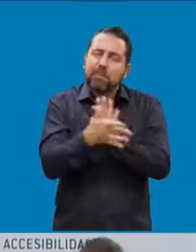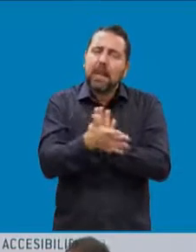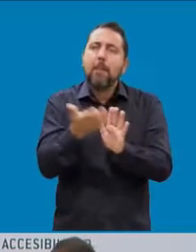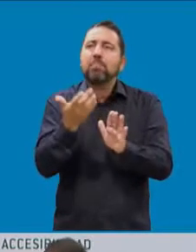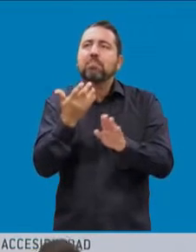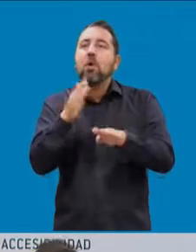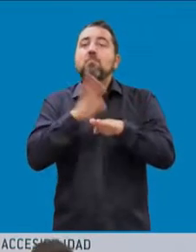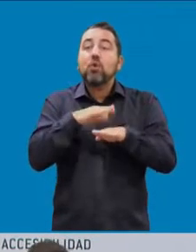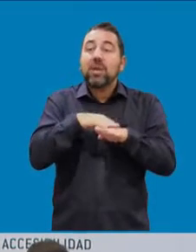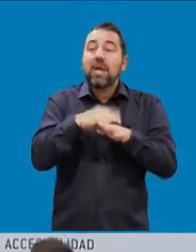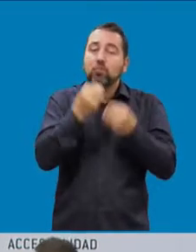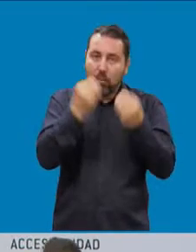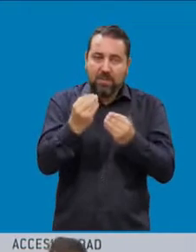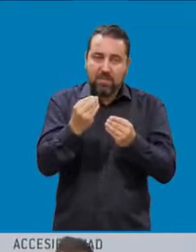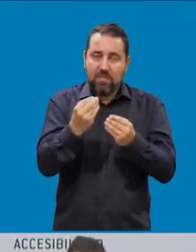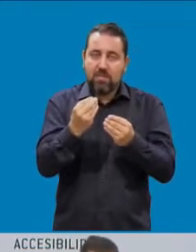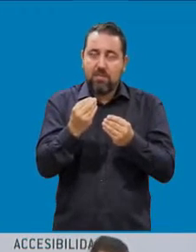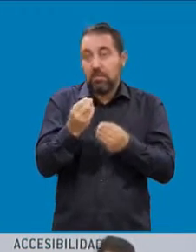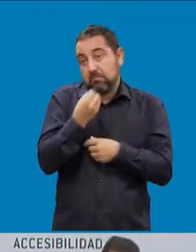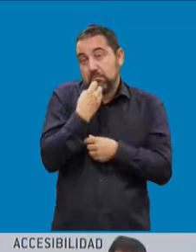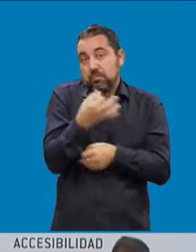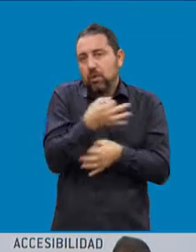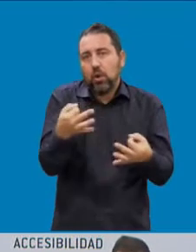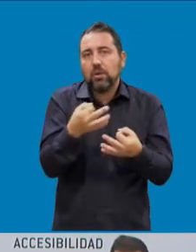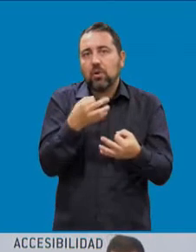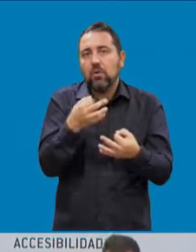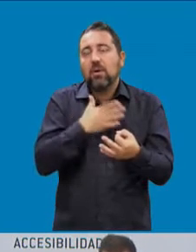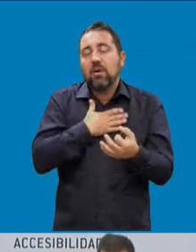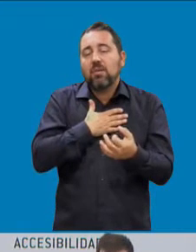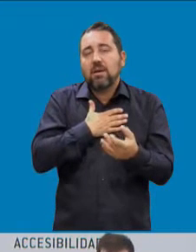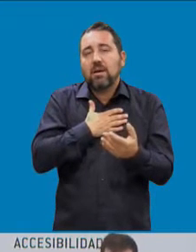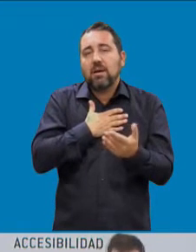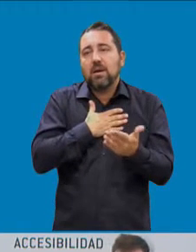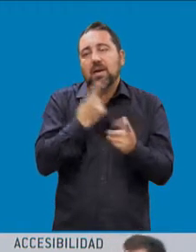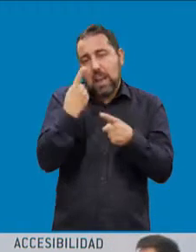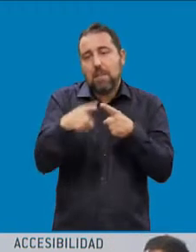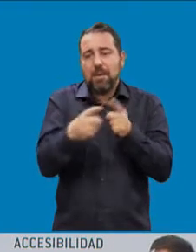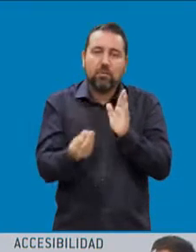muy buenas. Explica por qué la conveniencia de